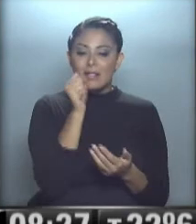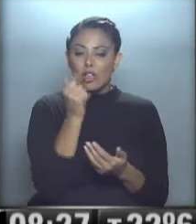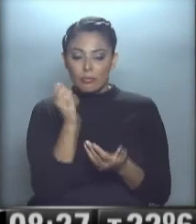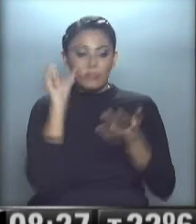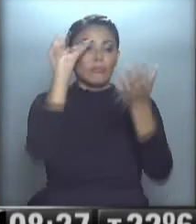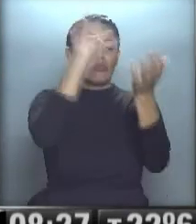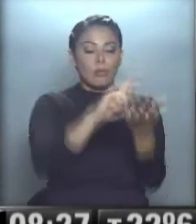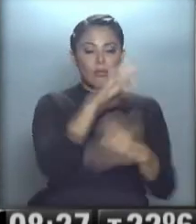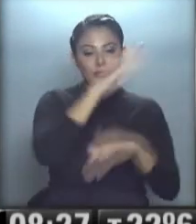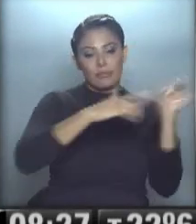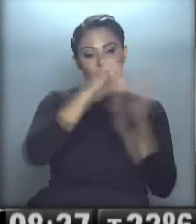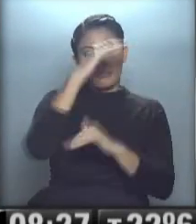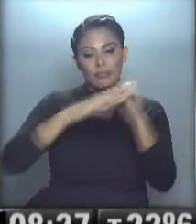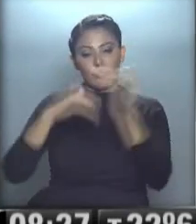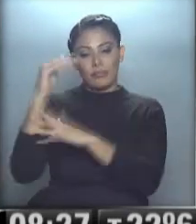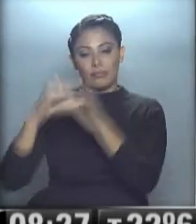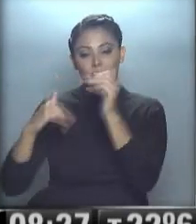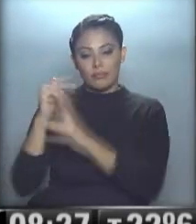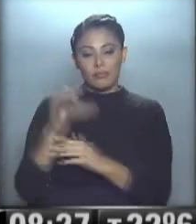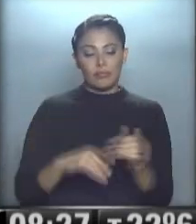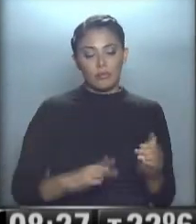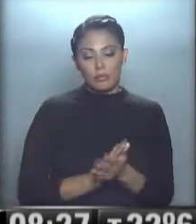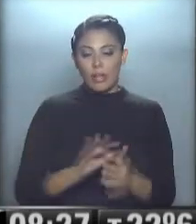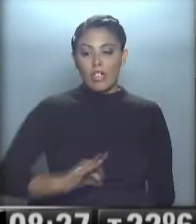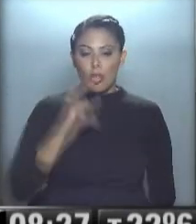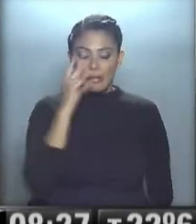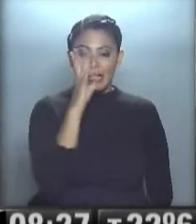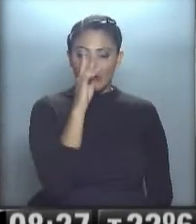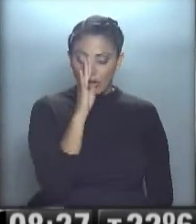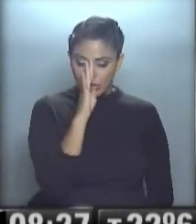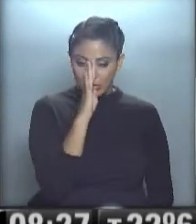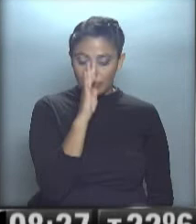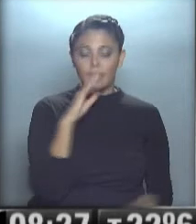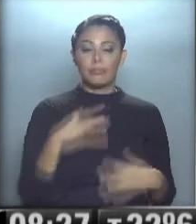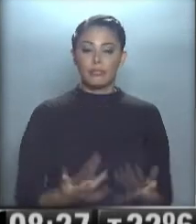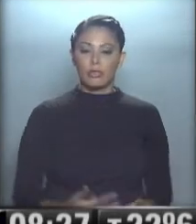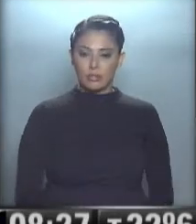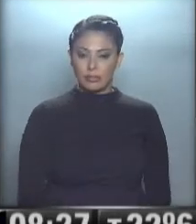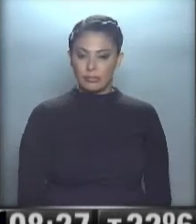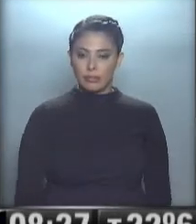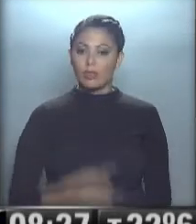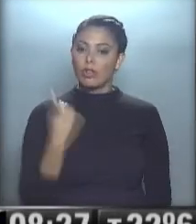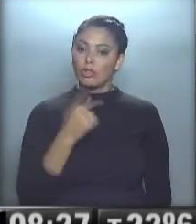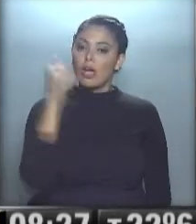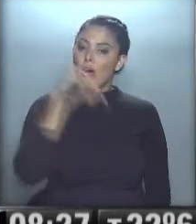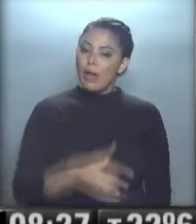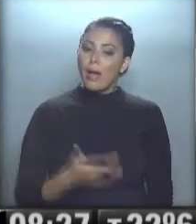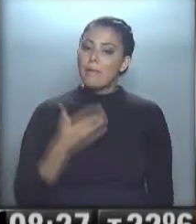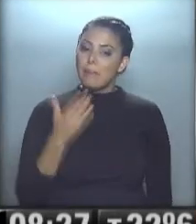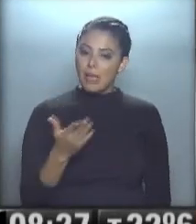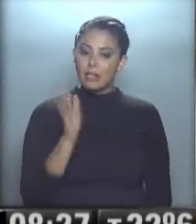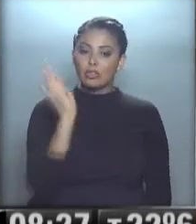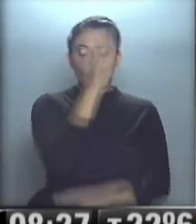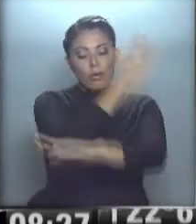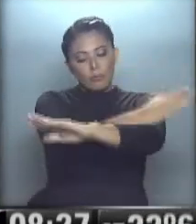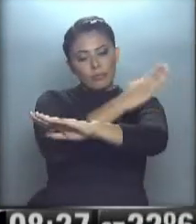de obras de infraestructura pública durante el ejercicio fiscal 2014. Por tanto, lo que nosotros exigimos es que la cadena de